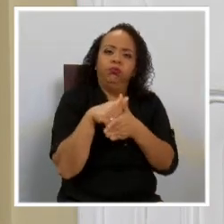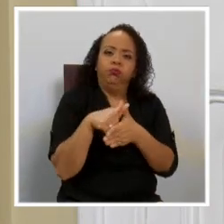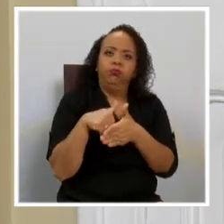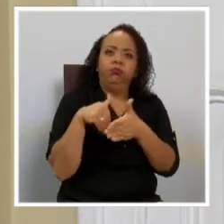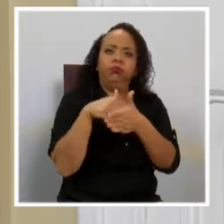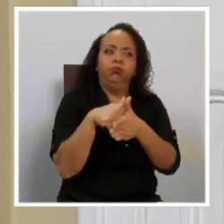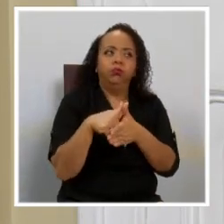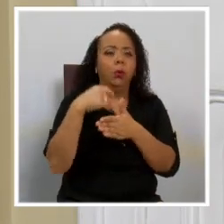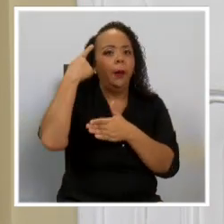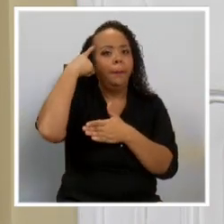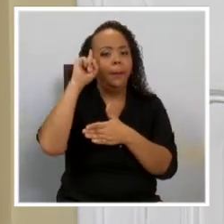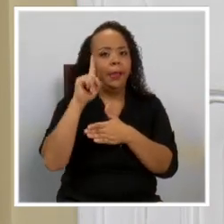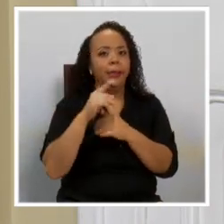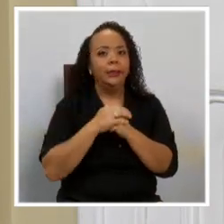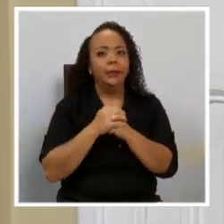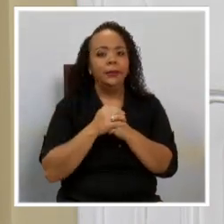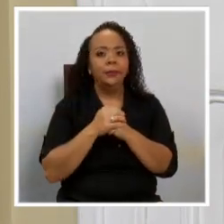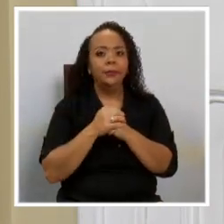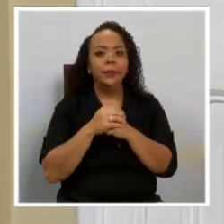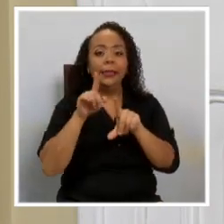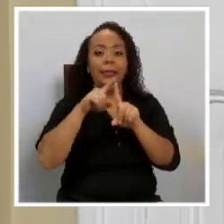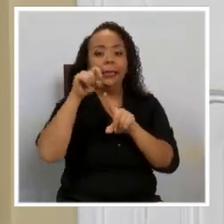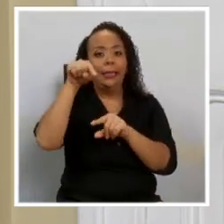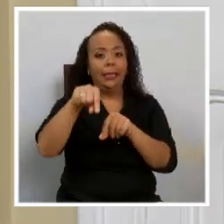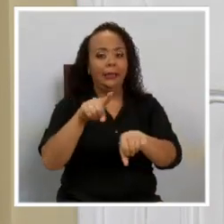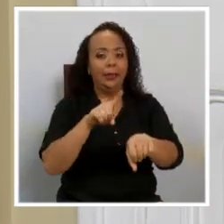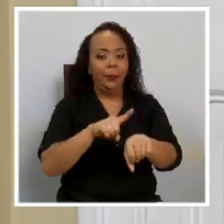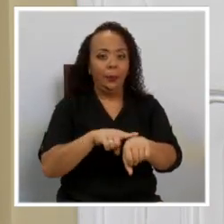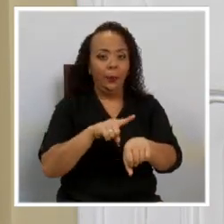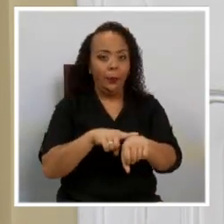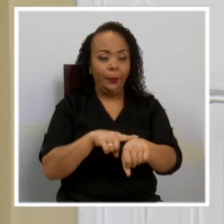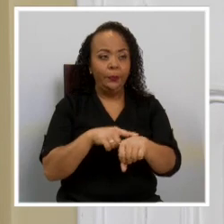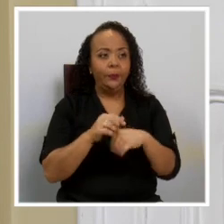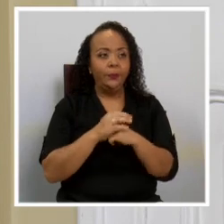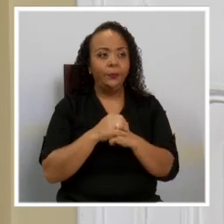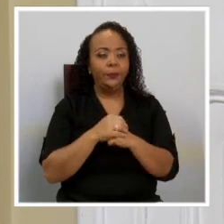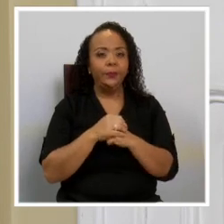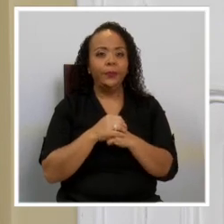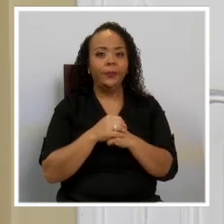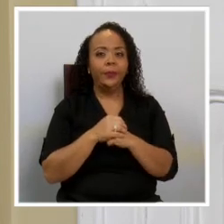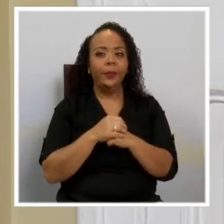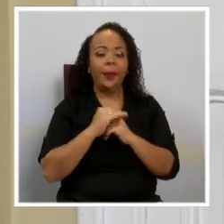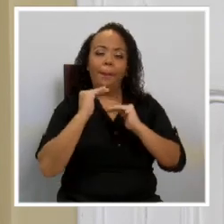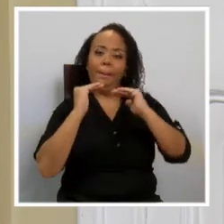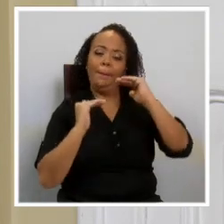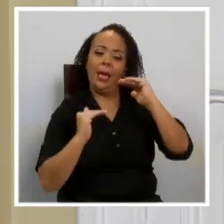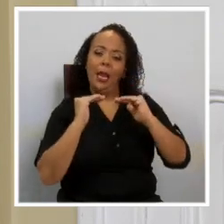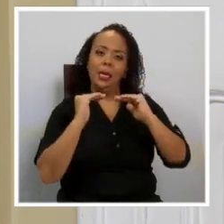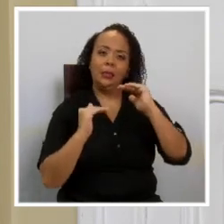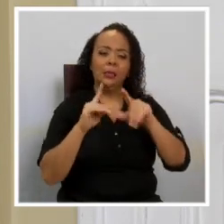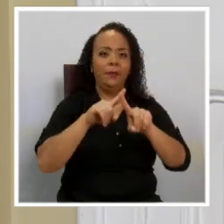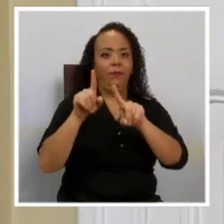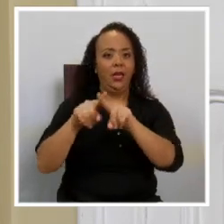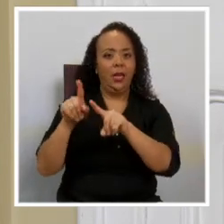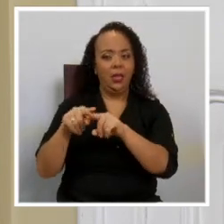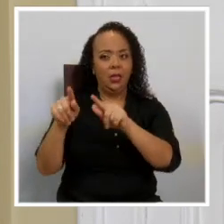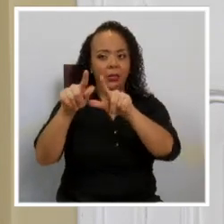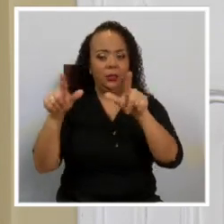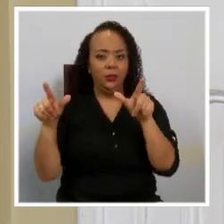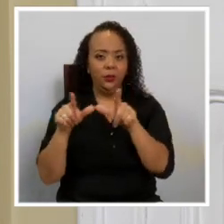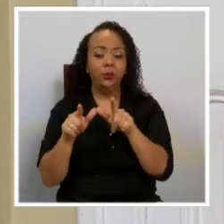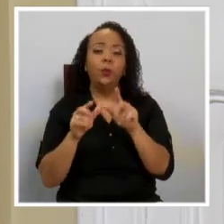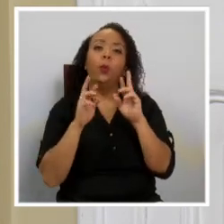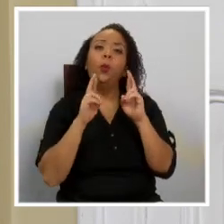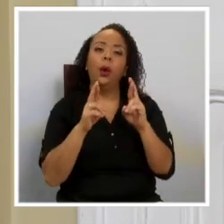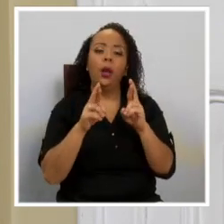contener la presión que históricamente desde ese sector lo que ha permitido es encontrar los balances con los diferentes sectores.